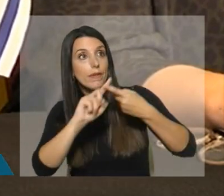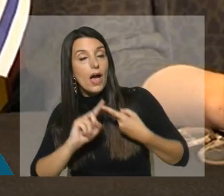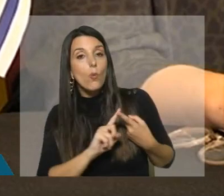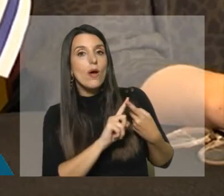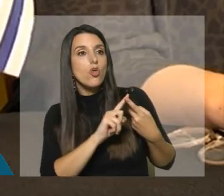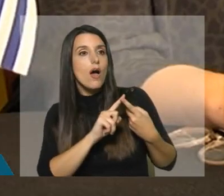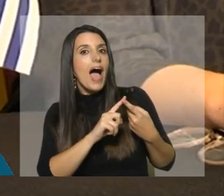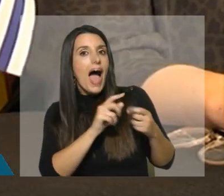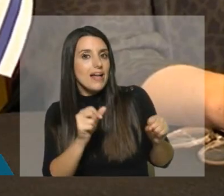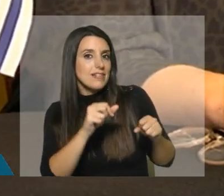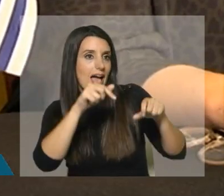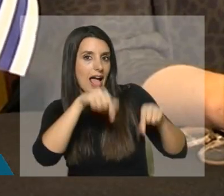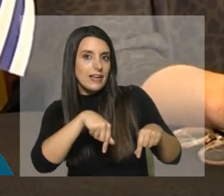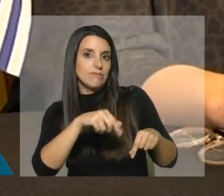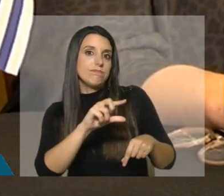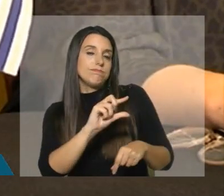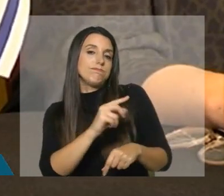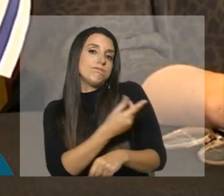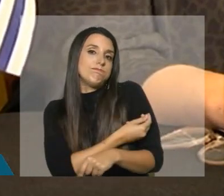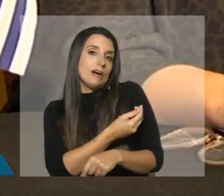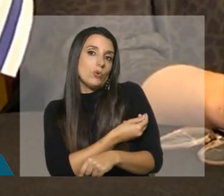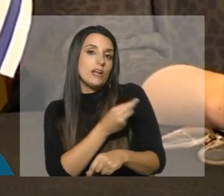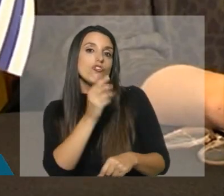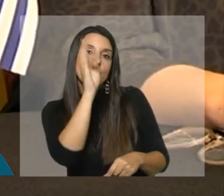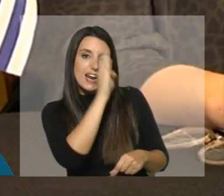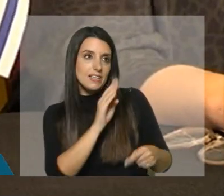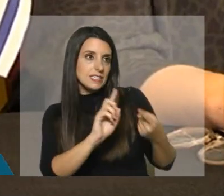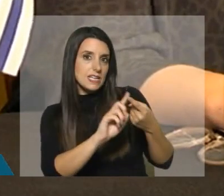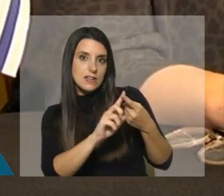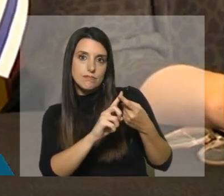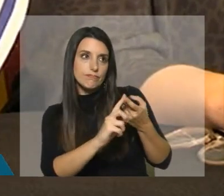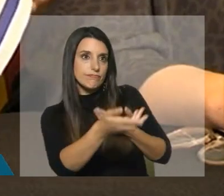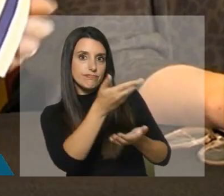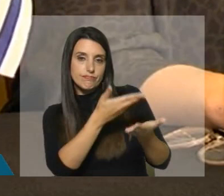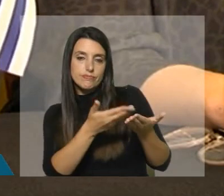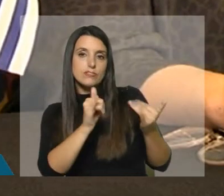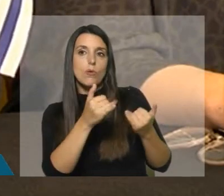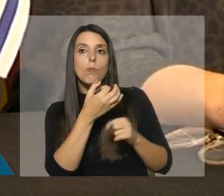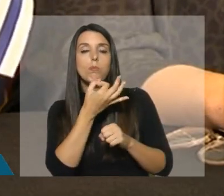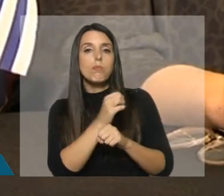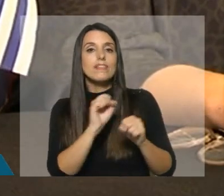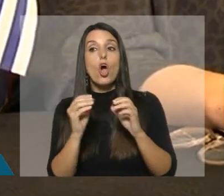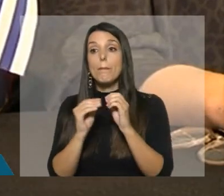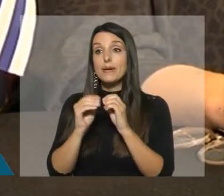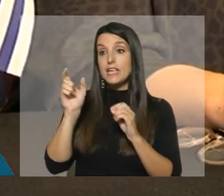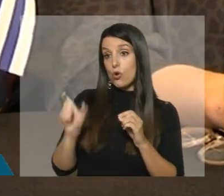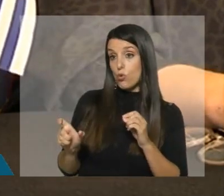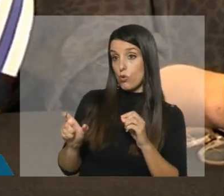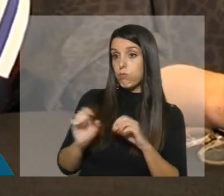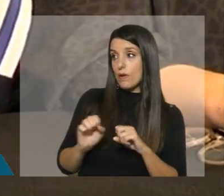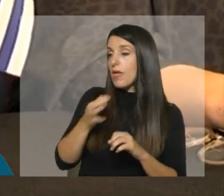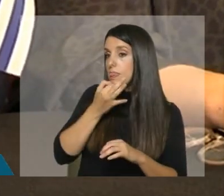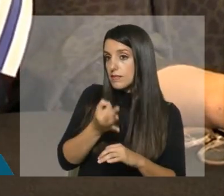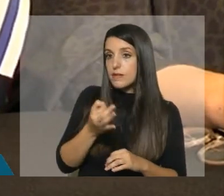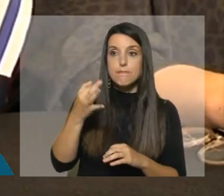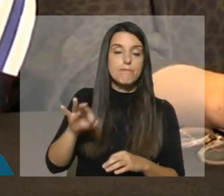primas, y eso se está trabajando con Brasil, lo puede certificar el colega Queiroga.